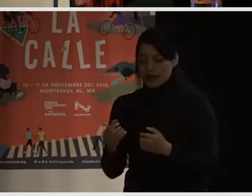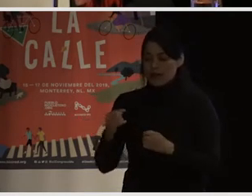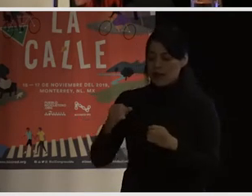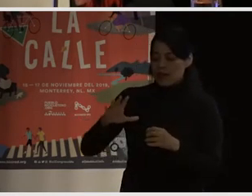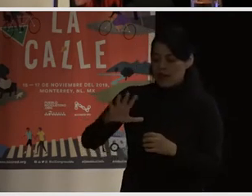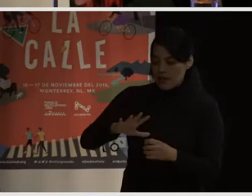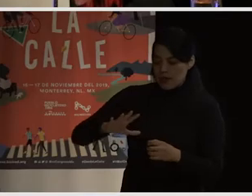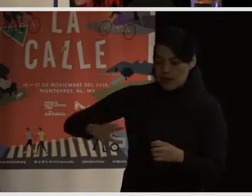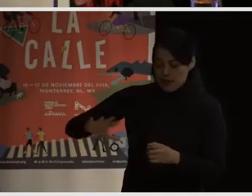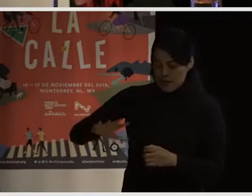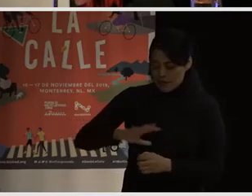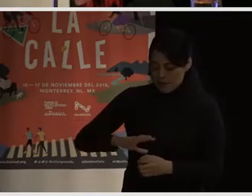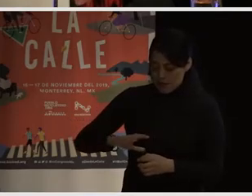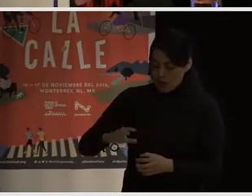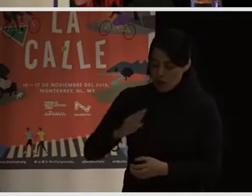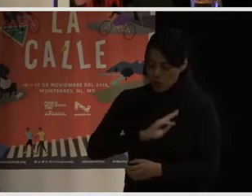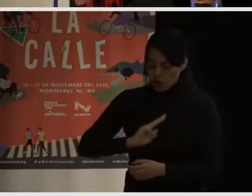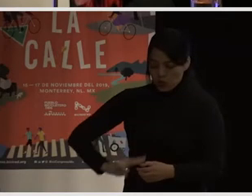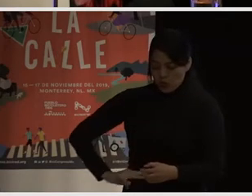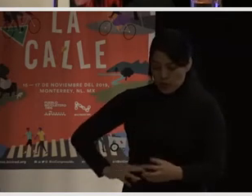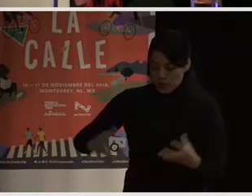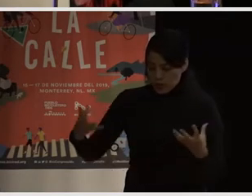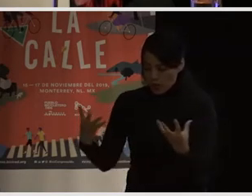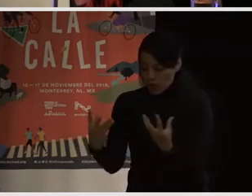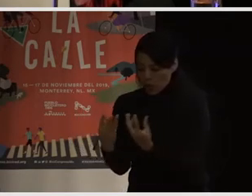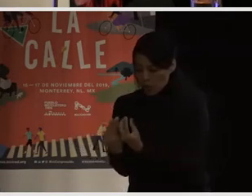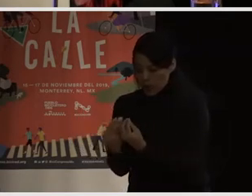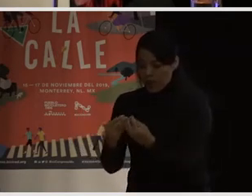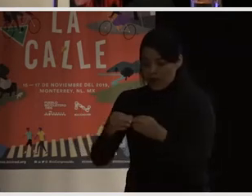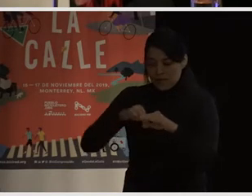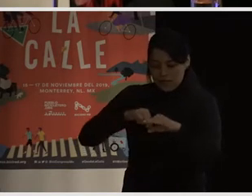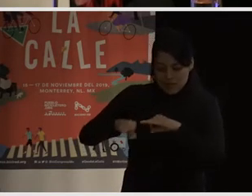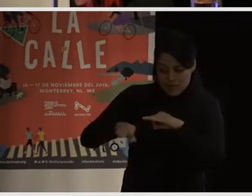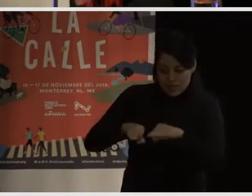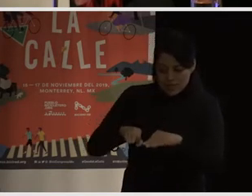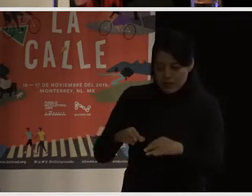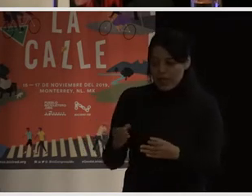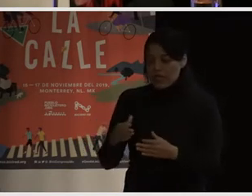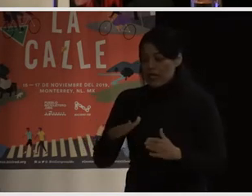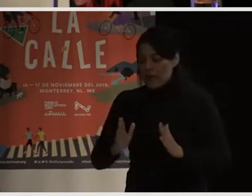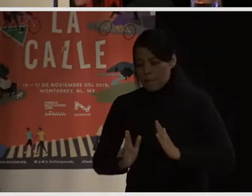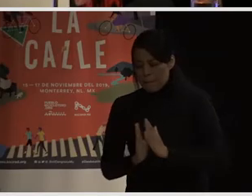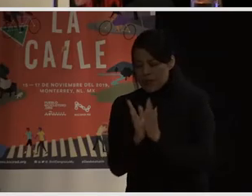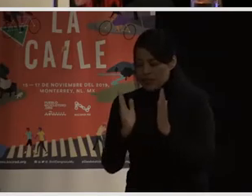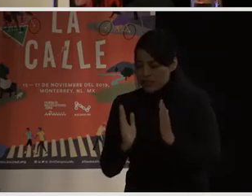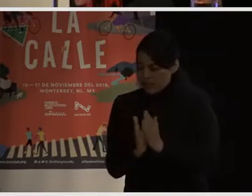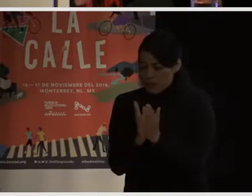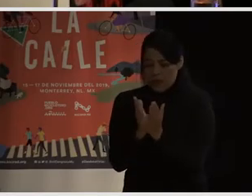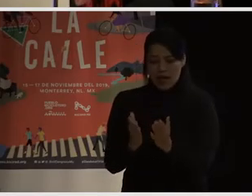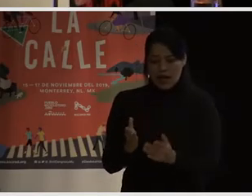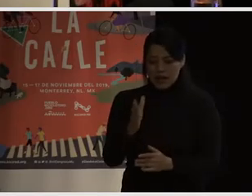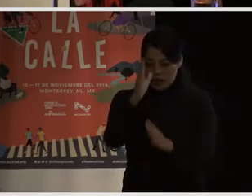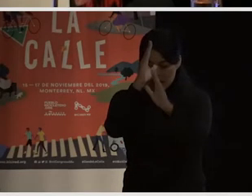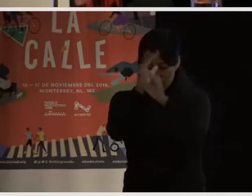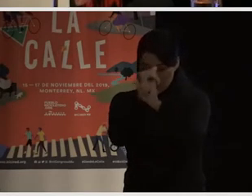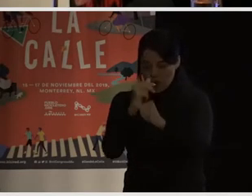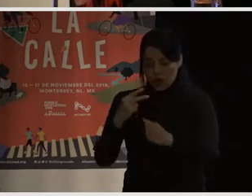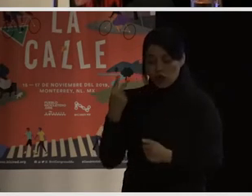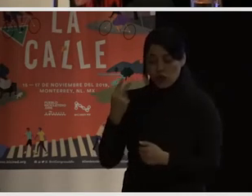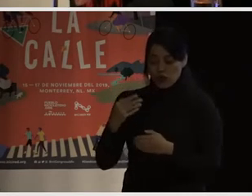metropolitano y es uno somos partícipes de esta mesa por lo tanto somos partícipes de las discusiones que se han dado en los últimos dos